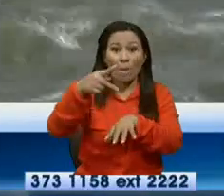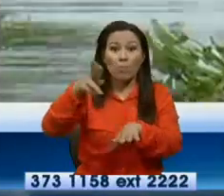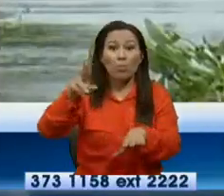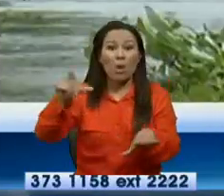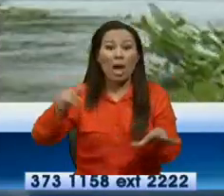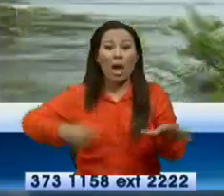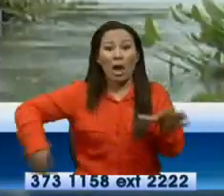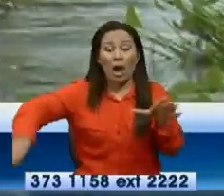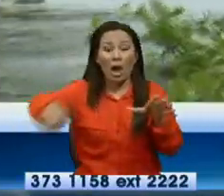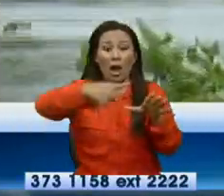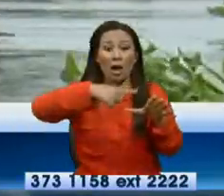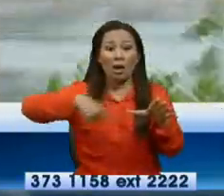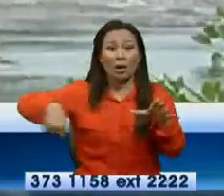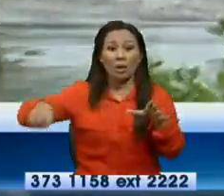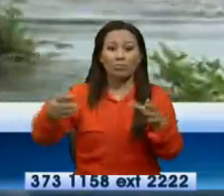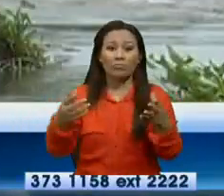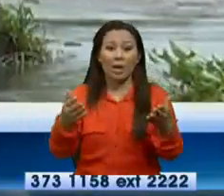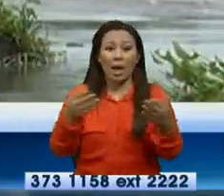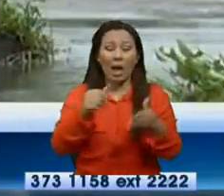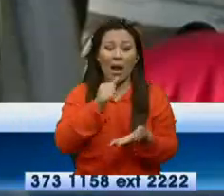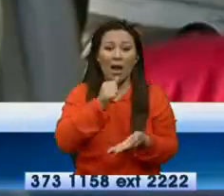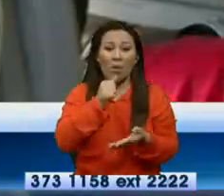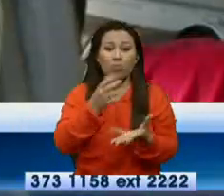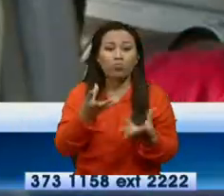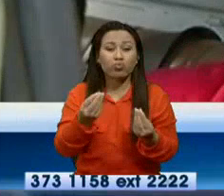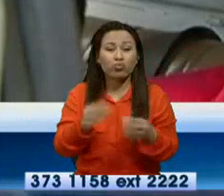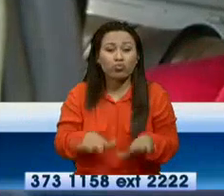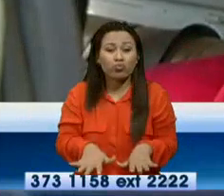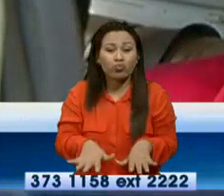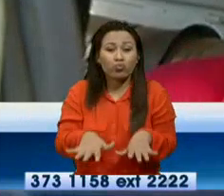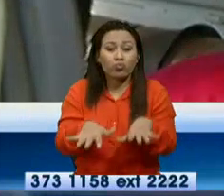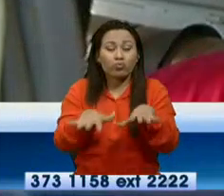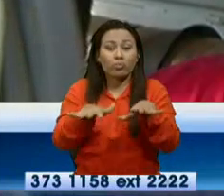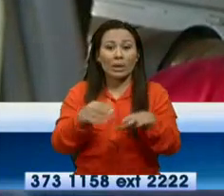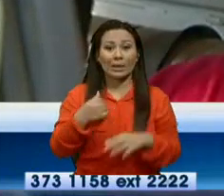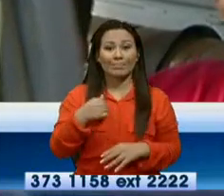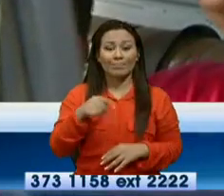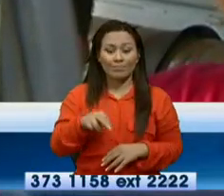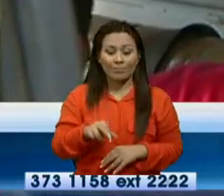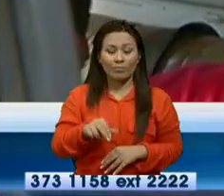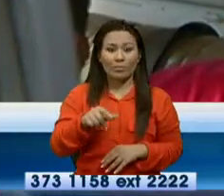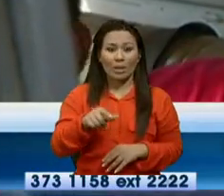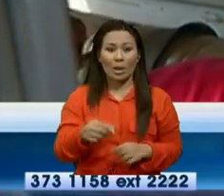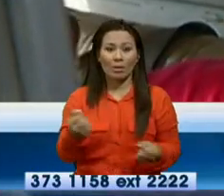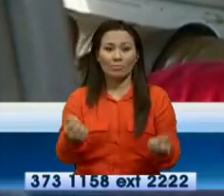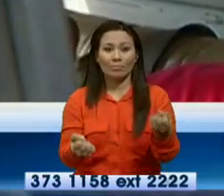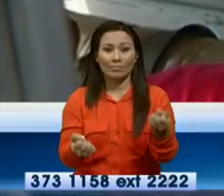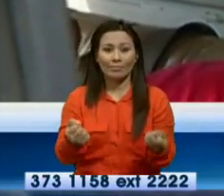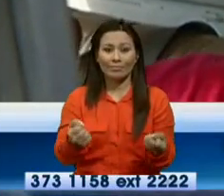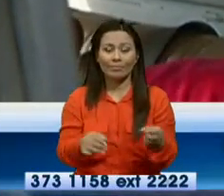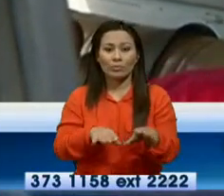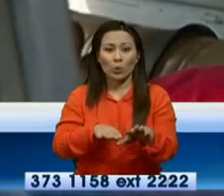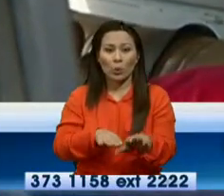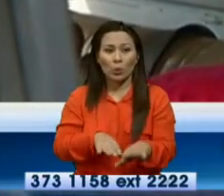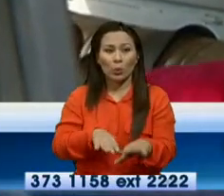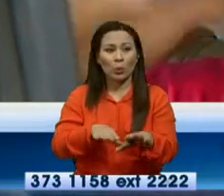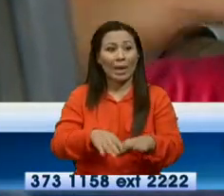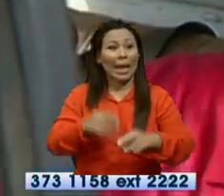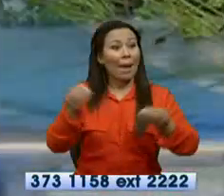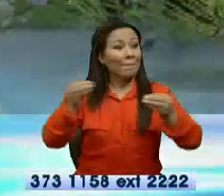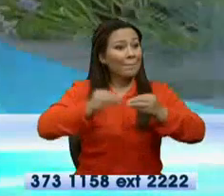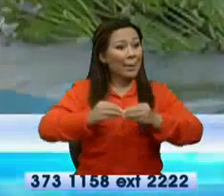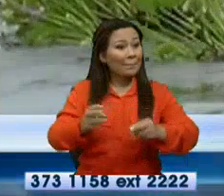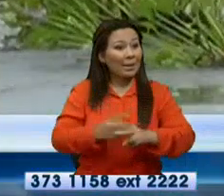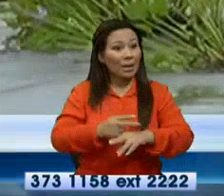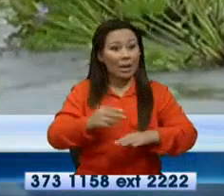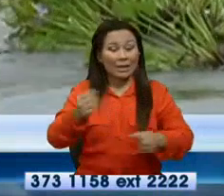en Palestina, provincia del Guayas. Hasta mientras ahorita cruzamos, pero si una media vara más que se ahonde, ya no